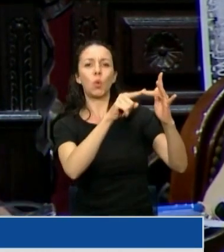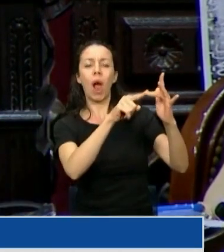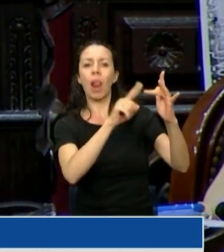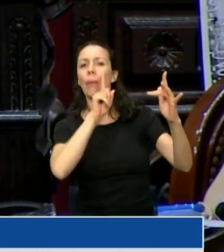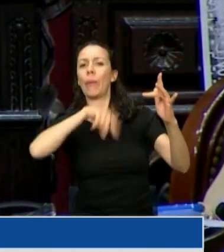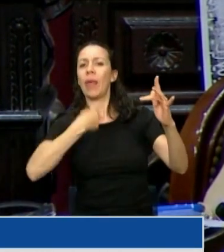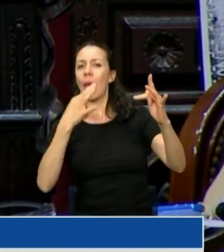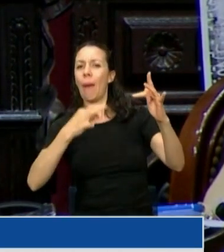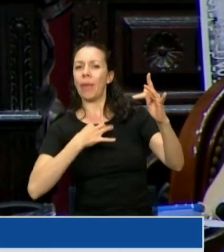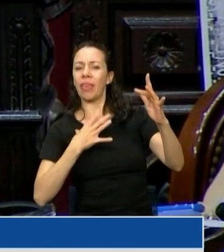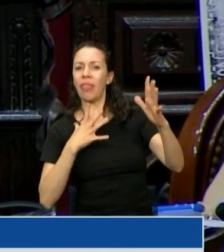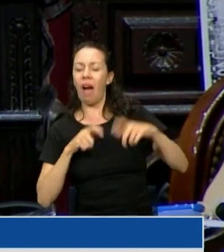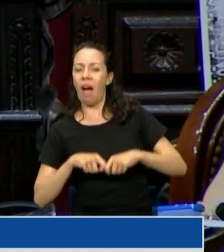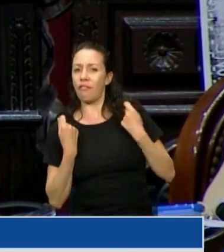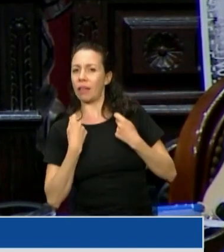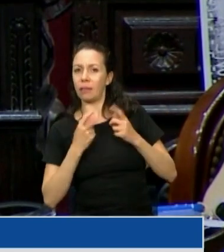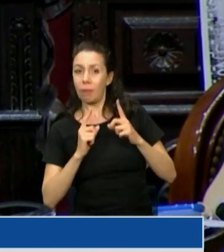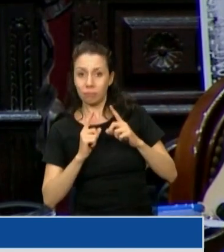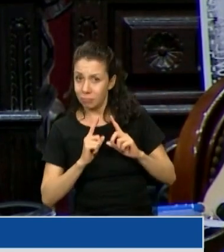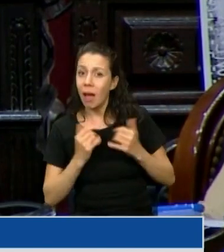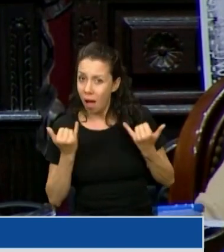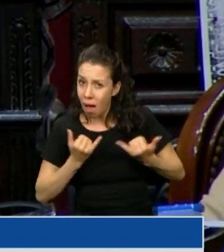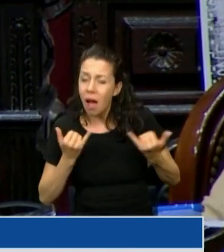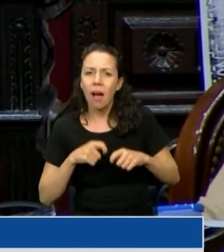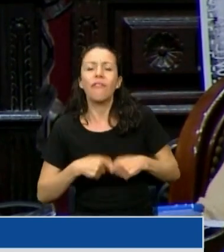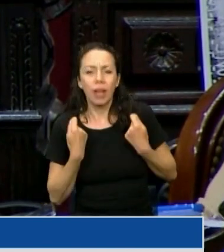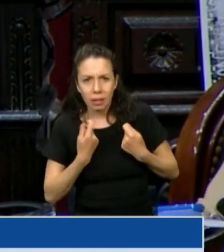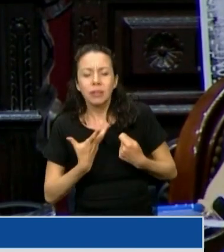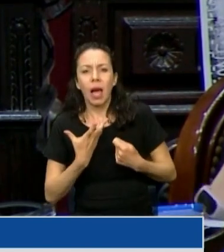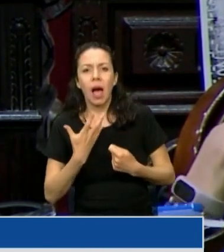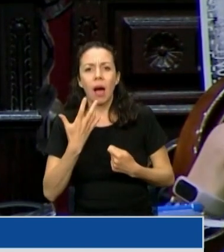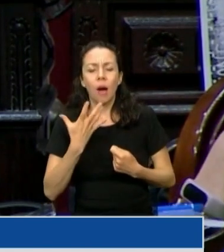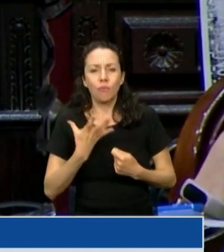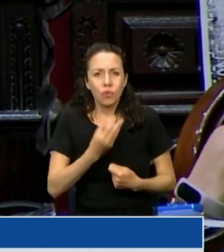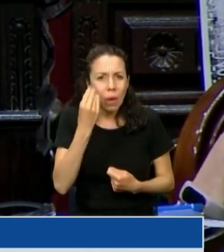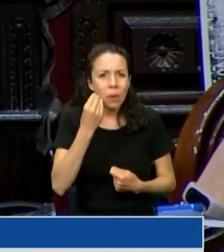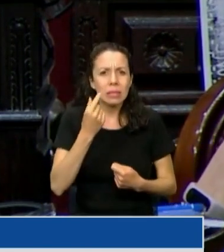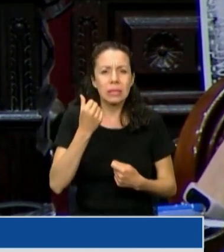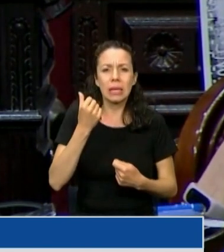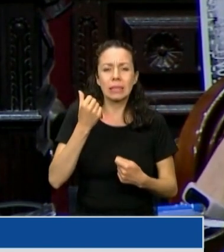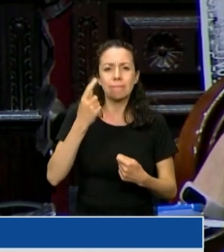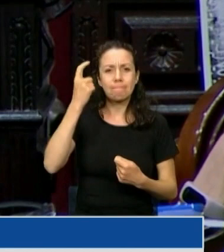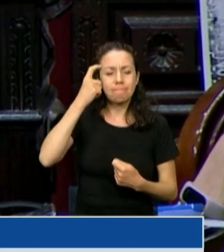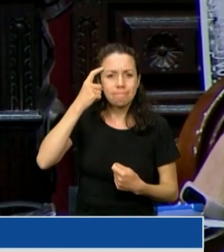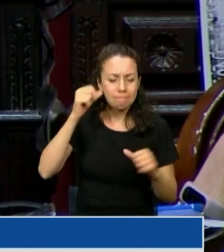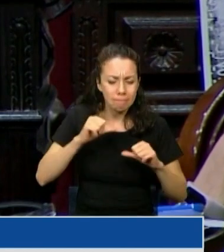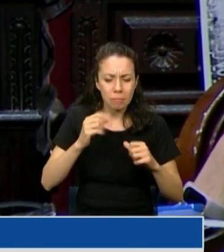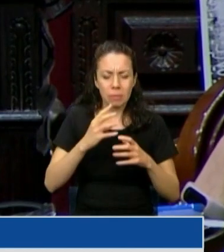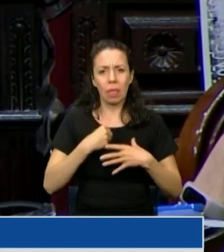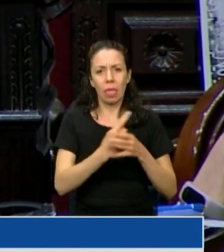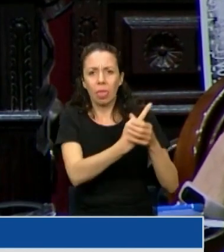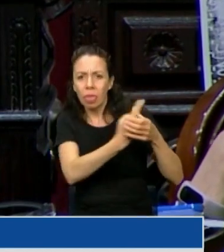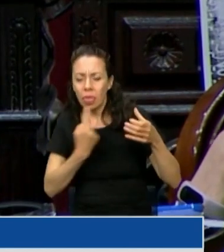cotidiana y permanente de las mujeres, generando instancias a veces de daños psíquicos,